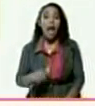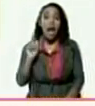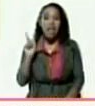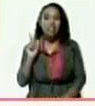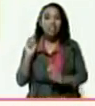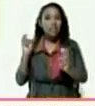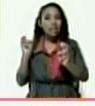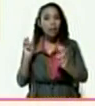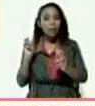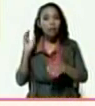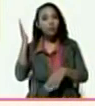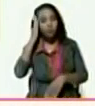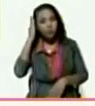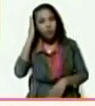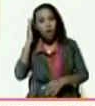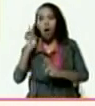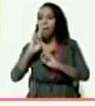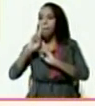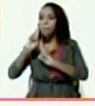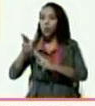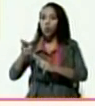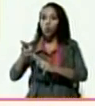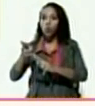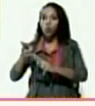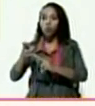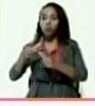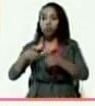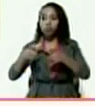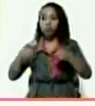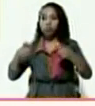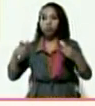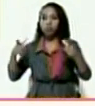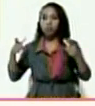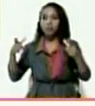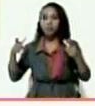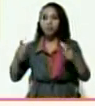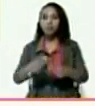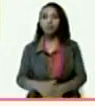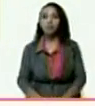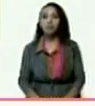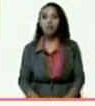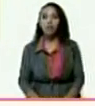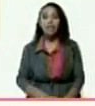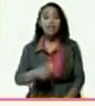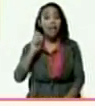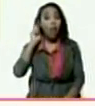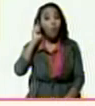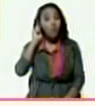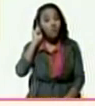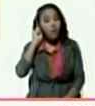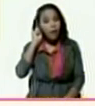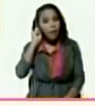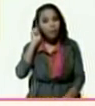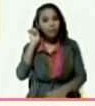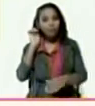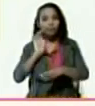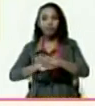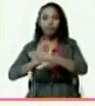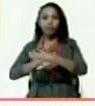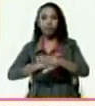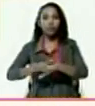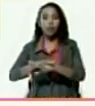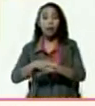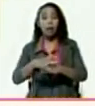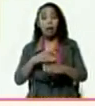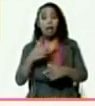pues sabemos de la respuesta masiva de las mujeres, y uno pareciera